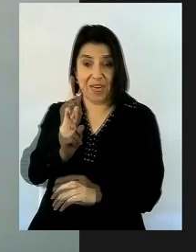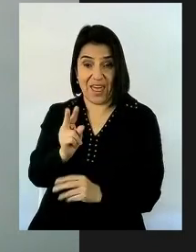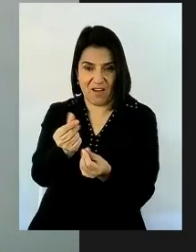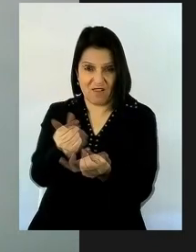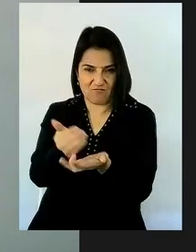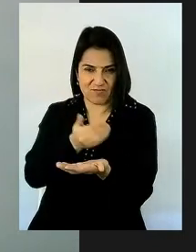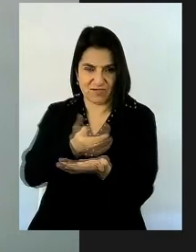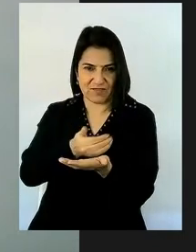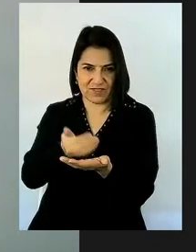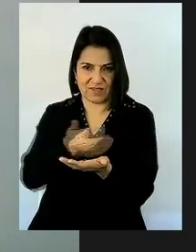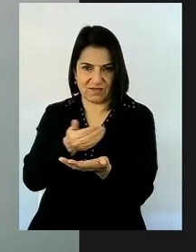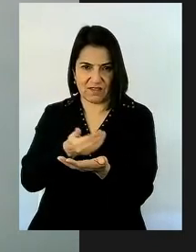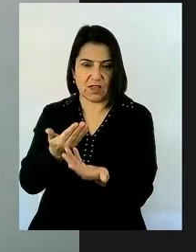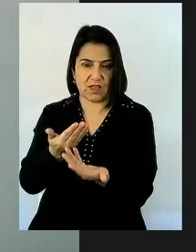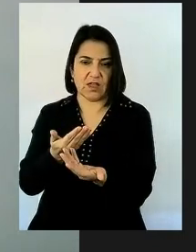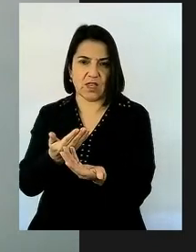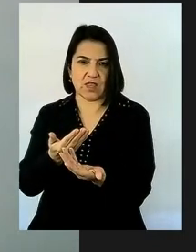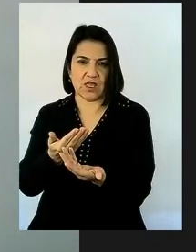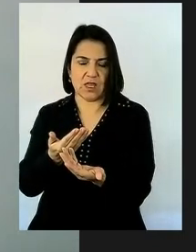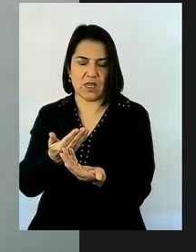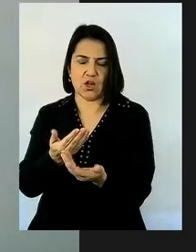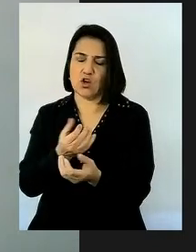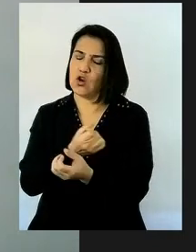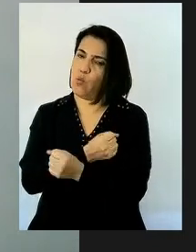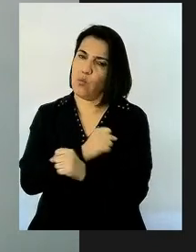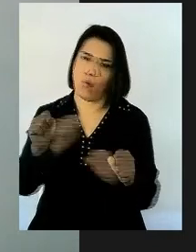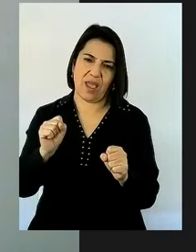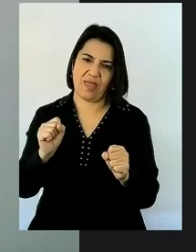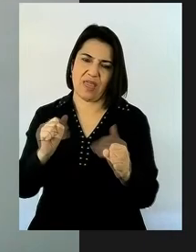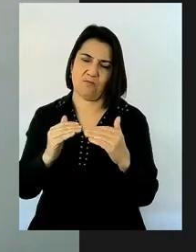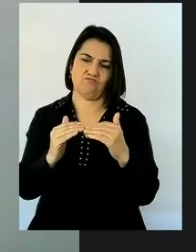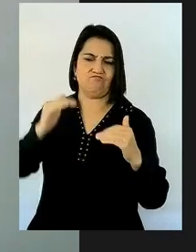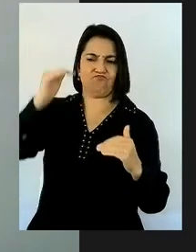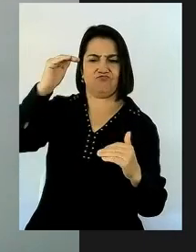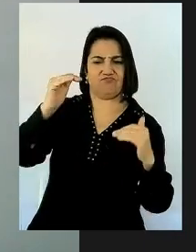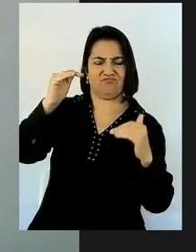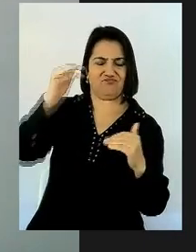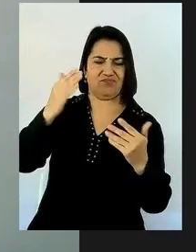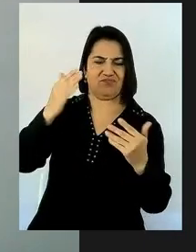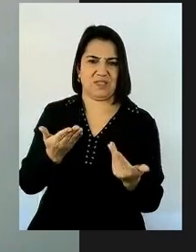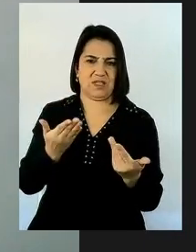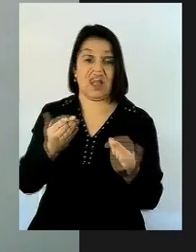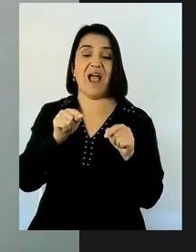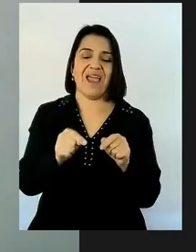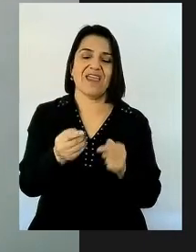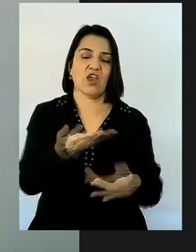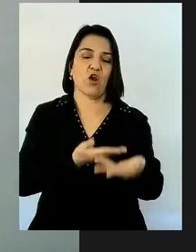no puede prevalecer por sobre el equilibrio de la convivencia y el respeto hacia la vida en general.